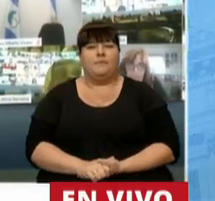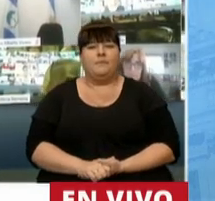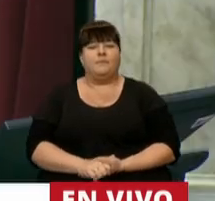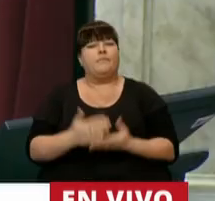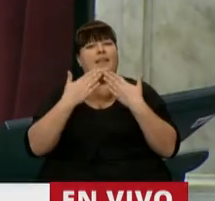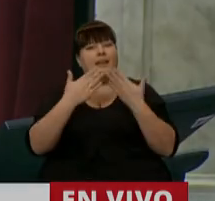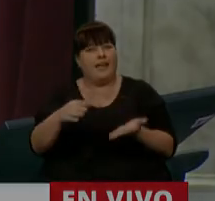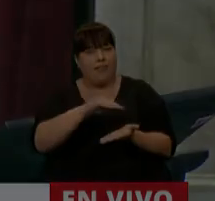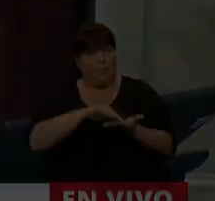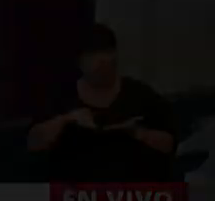Gracias, diputado.